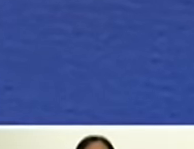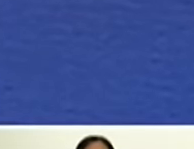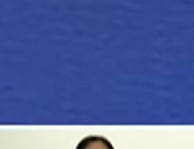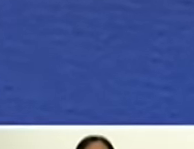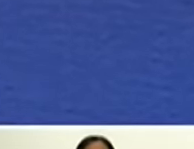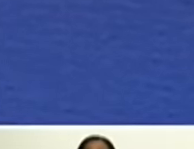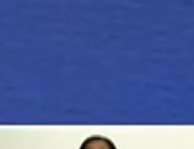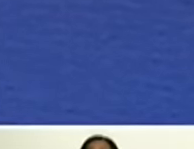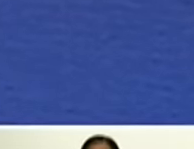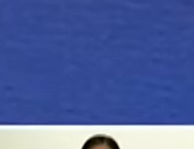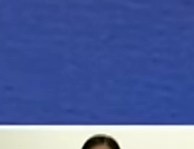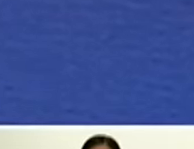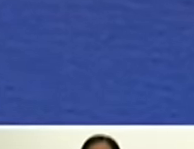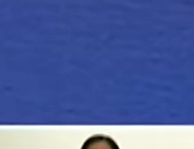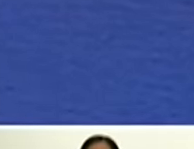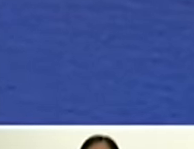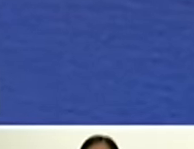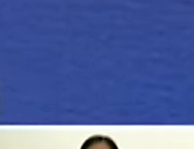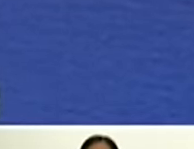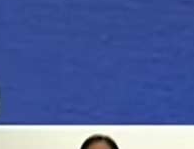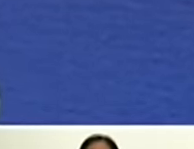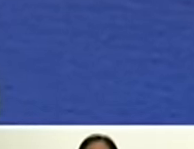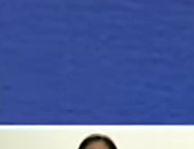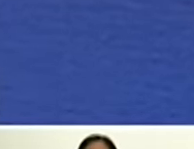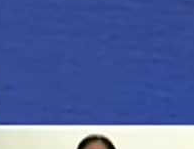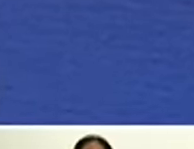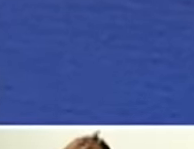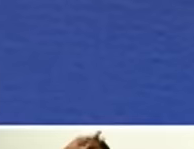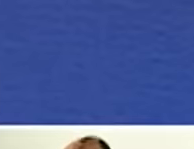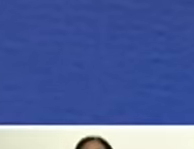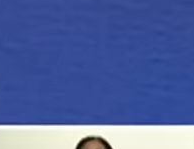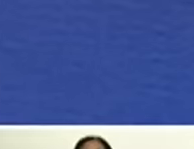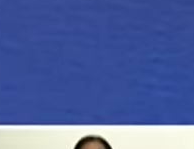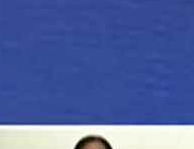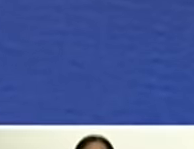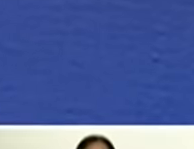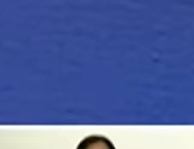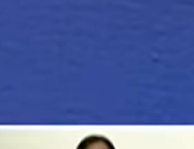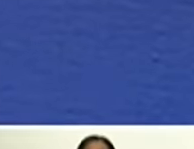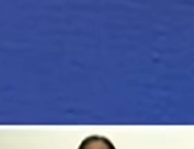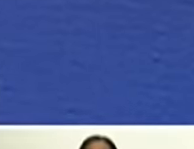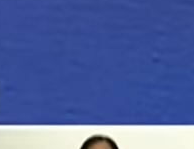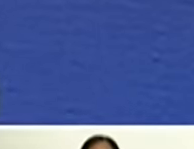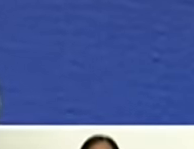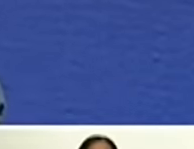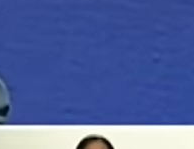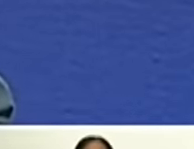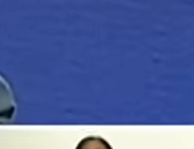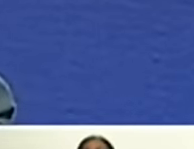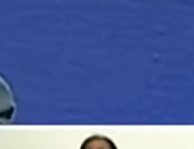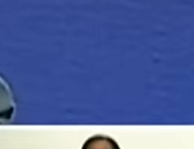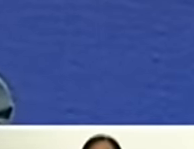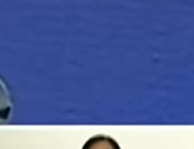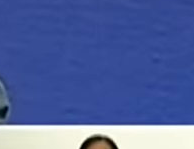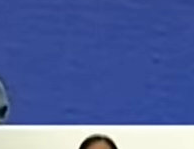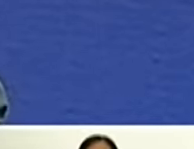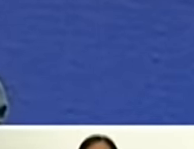Y de allí nació entonces el Perú, gracias a Venezuela, gracias a Bolívar, gracias a